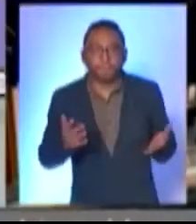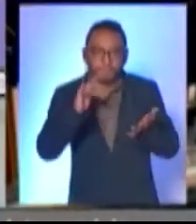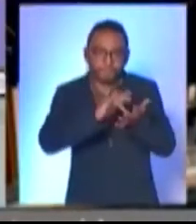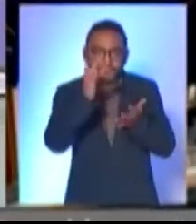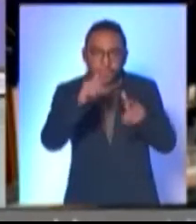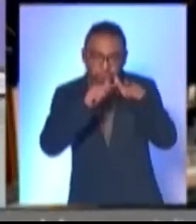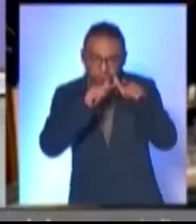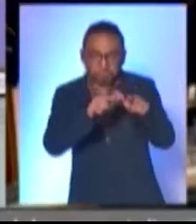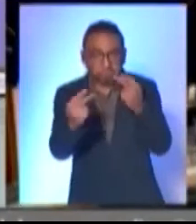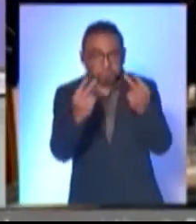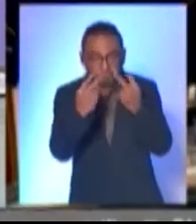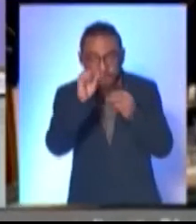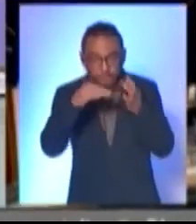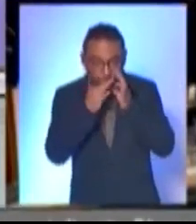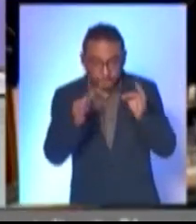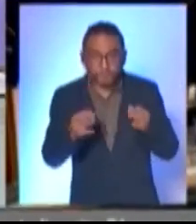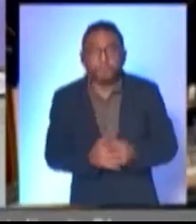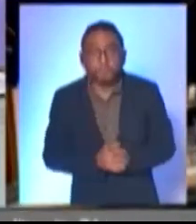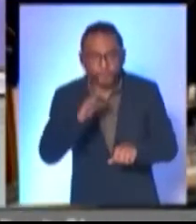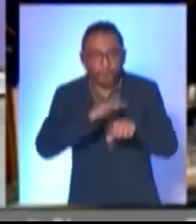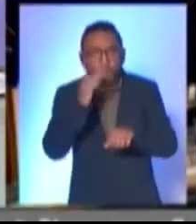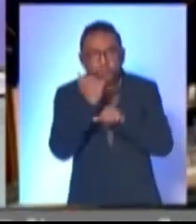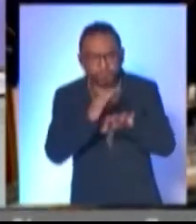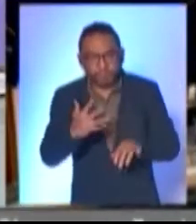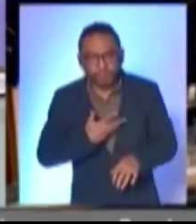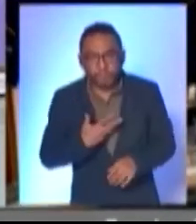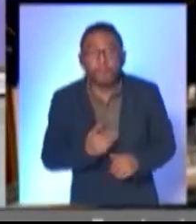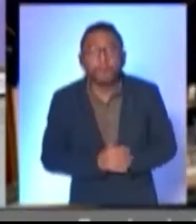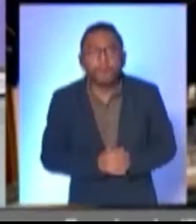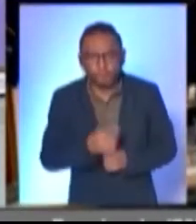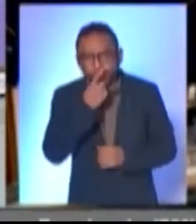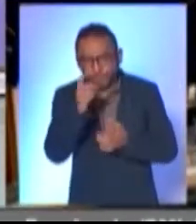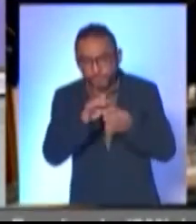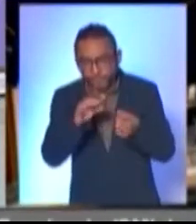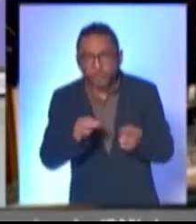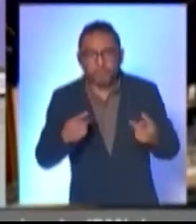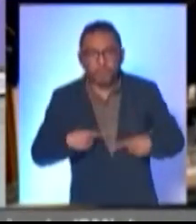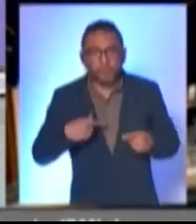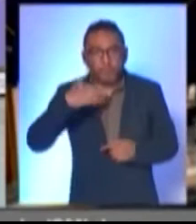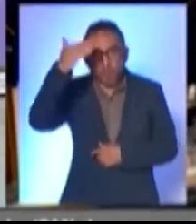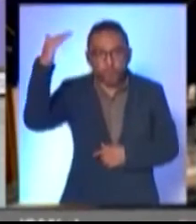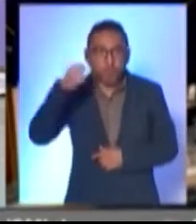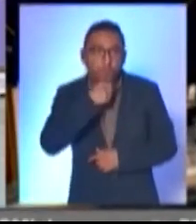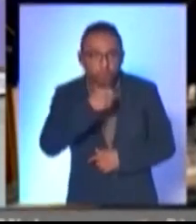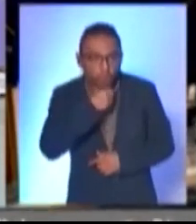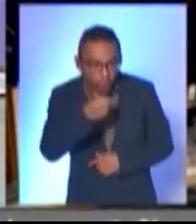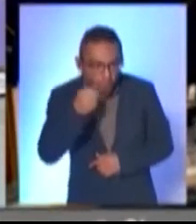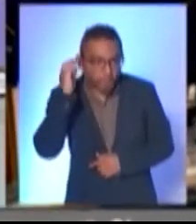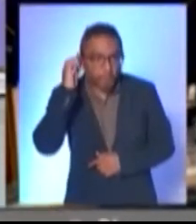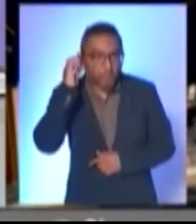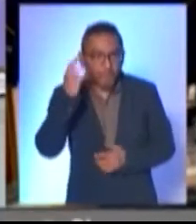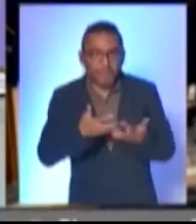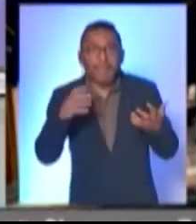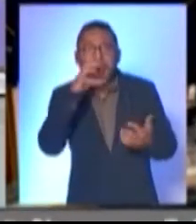Por continuar con nosotros en SM Noticias, tenemos más información. Le comento que los adultos mayores en la región de Tierra Caliente